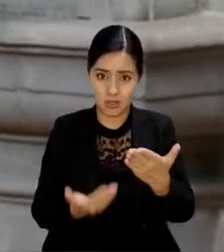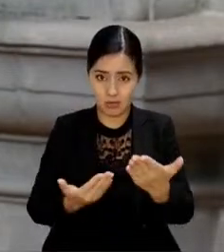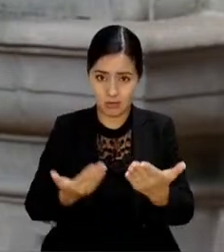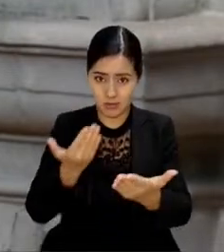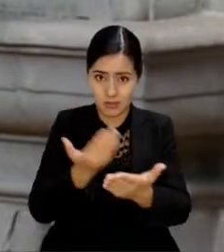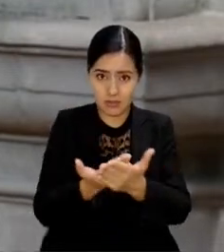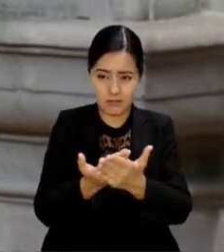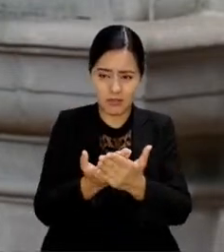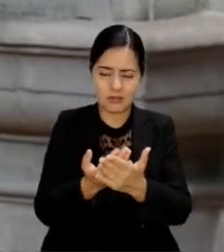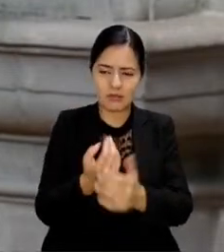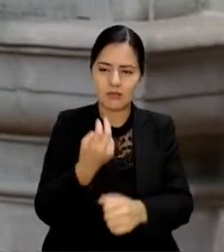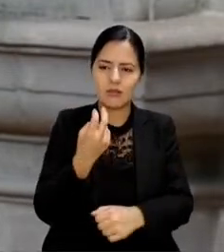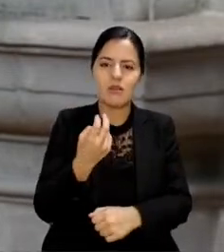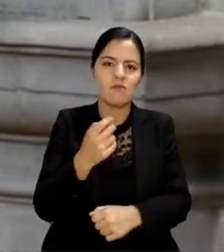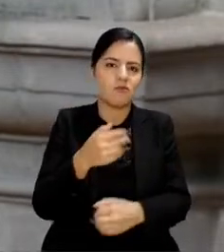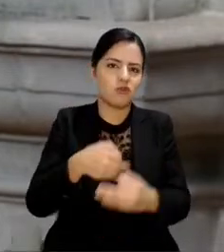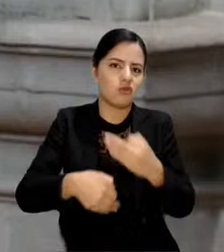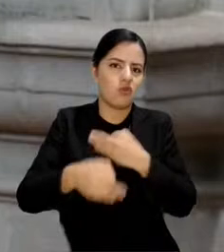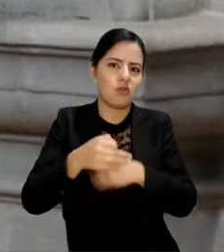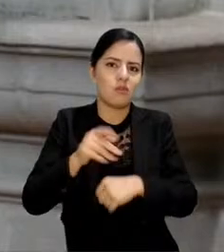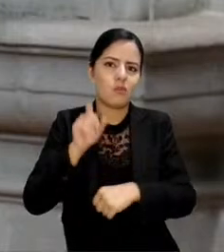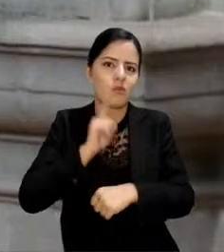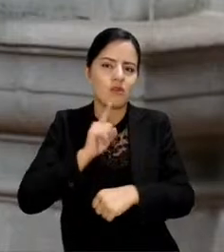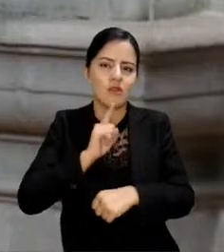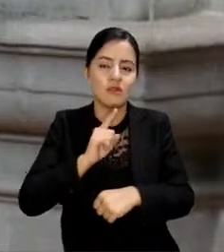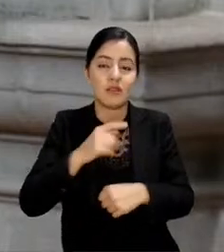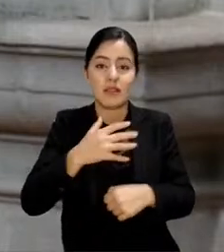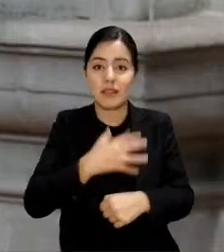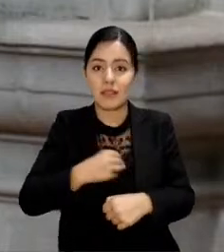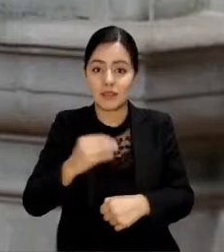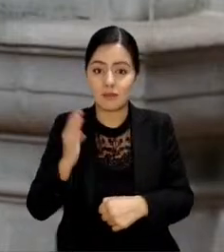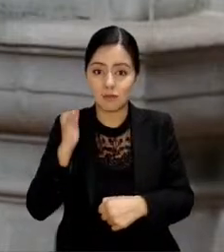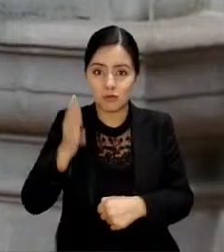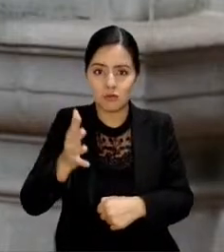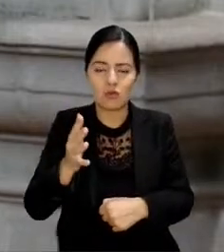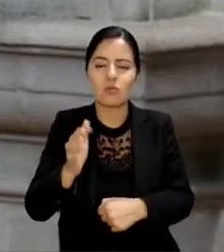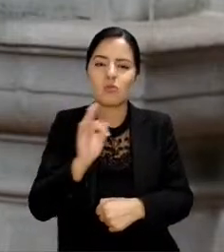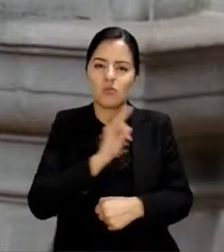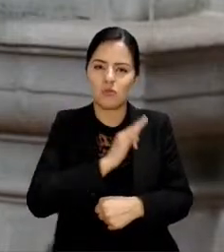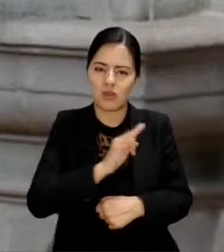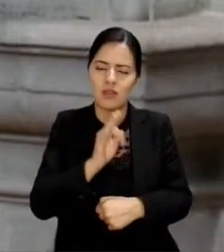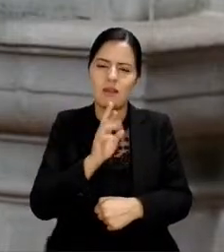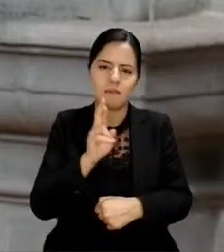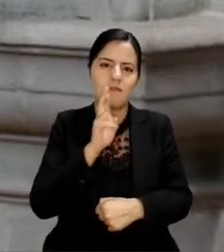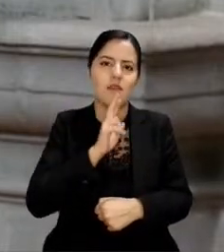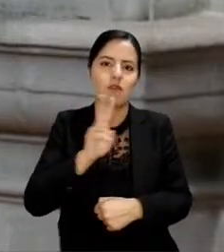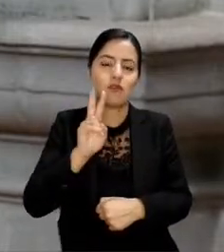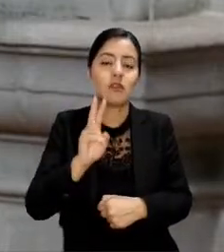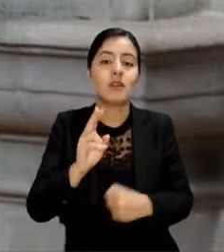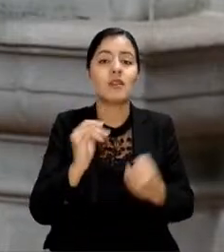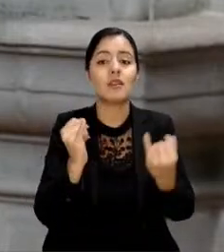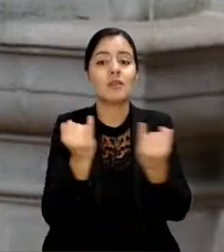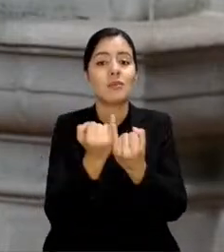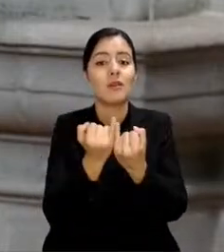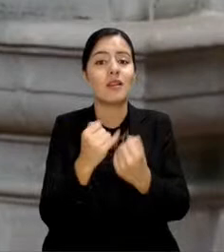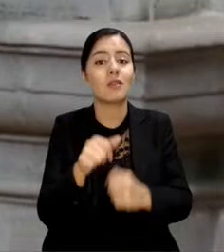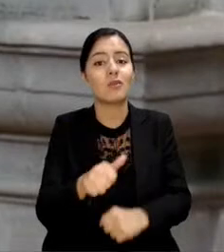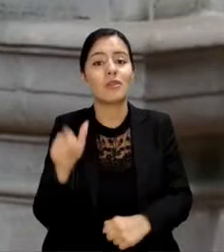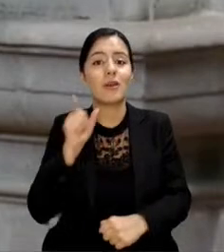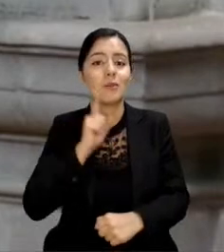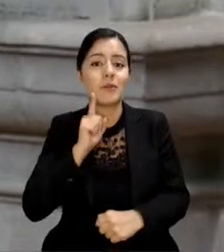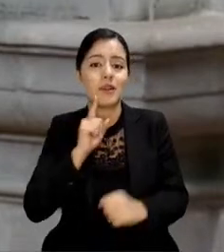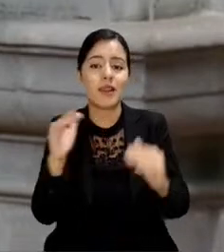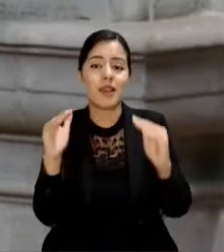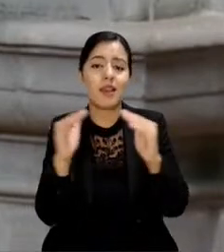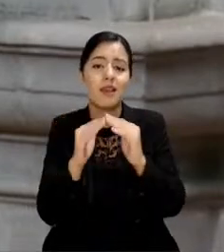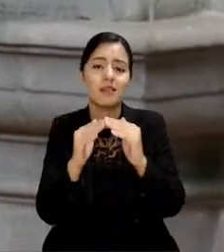para que nuestras hijas y nuestras jóvenes tengan un mejor futuro, para que aquellas mujeres que se han quedado adentro de los hogares invisibilizadas